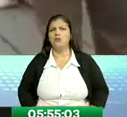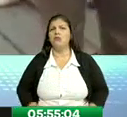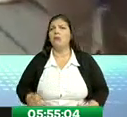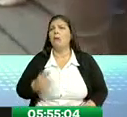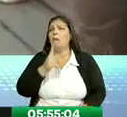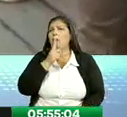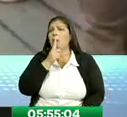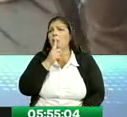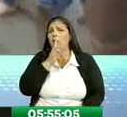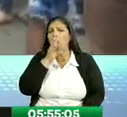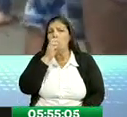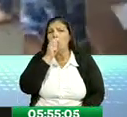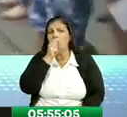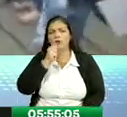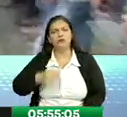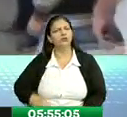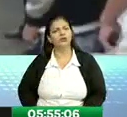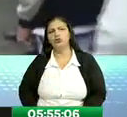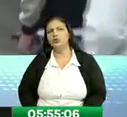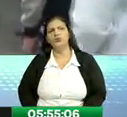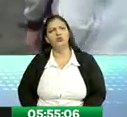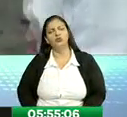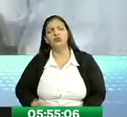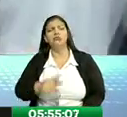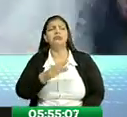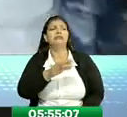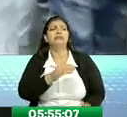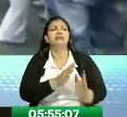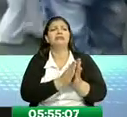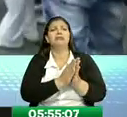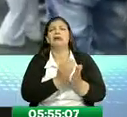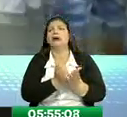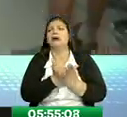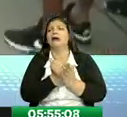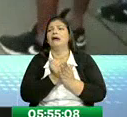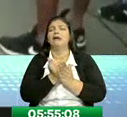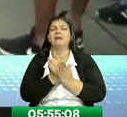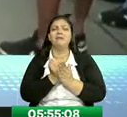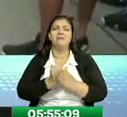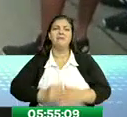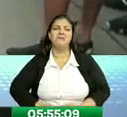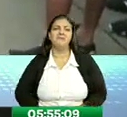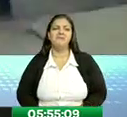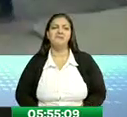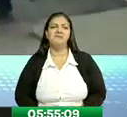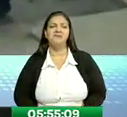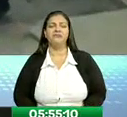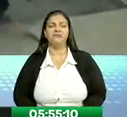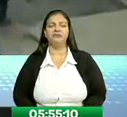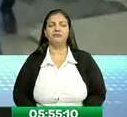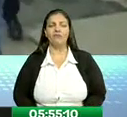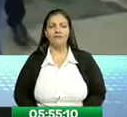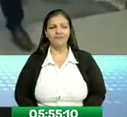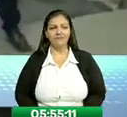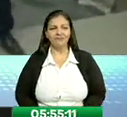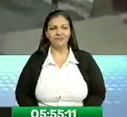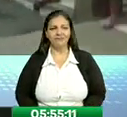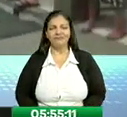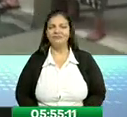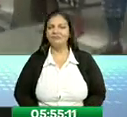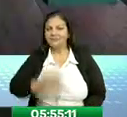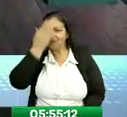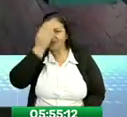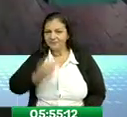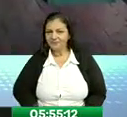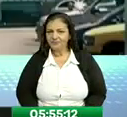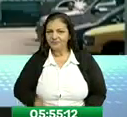que dice tiene razón. Y yo quiero que la gente recuerde un poco, ponga un poquito su mente, sé que están medio dormidos. Buenos días, buenos días,